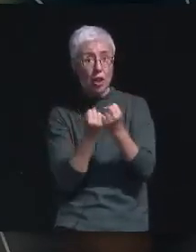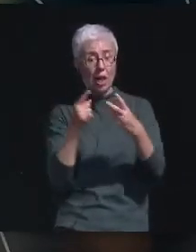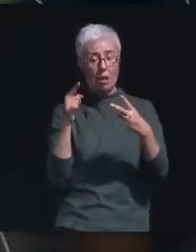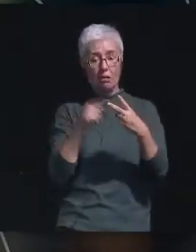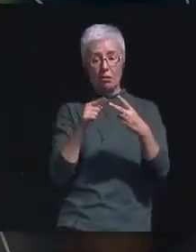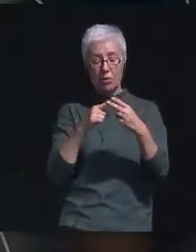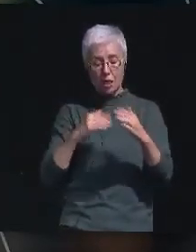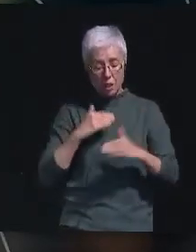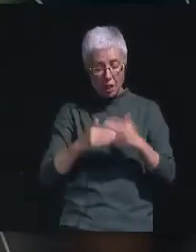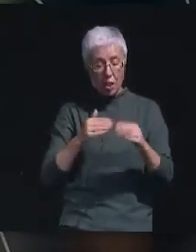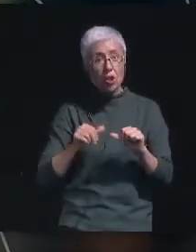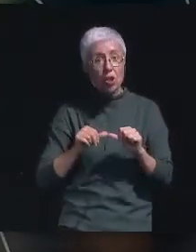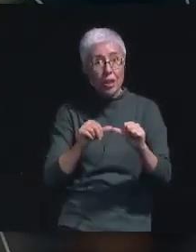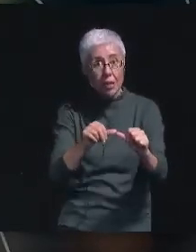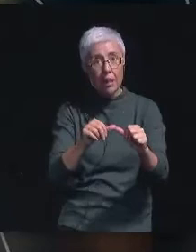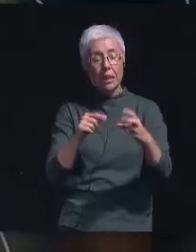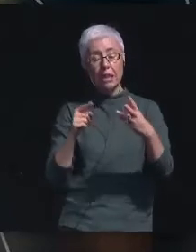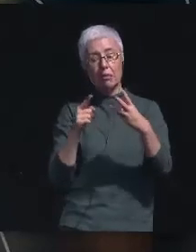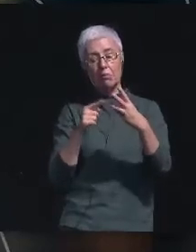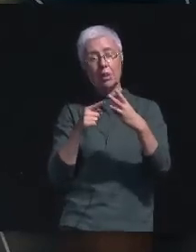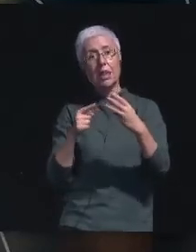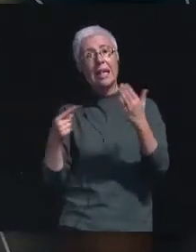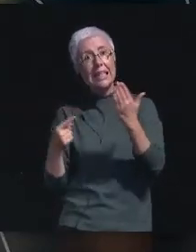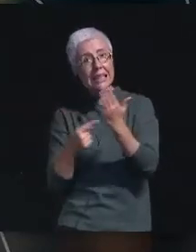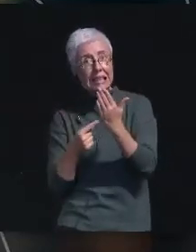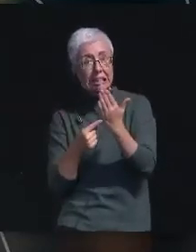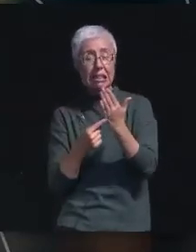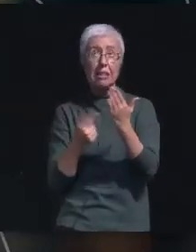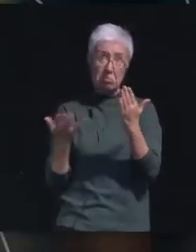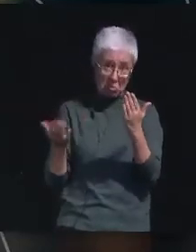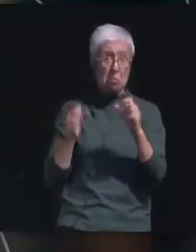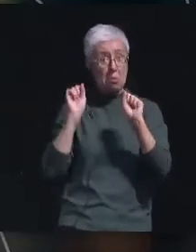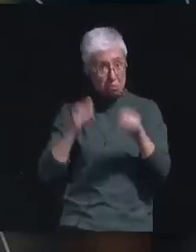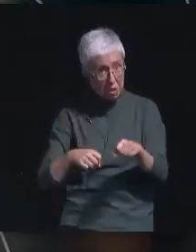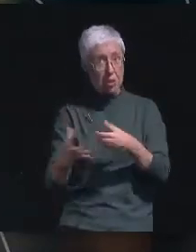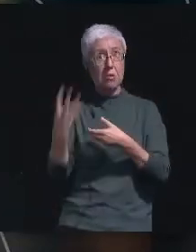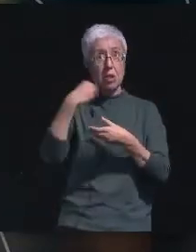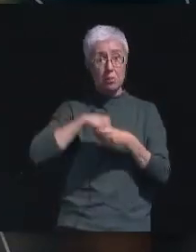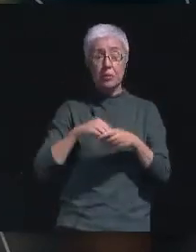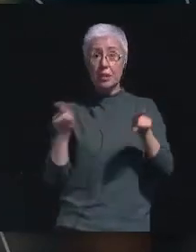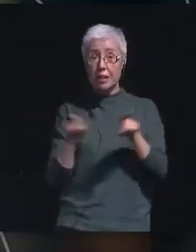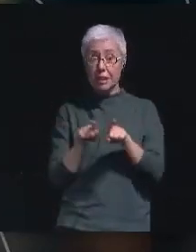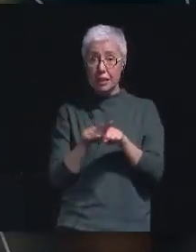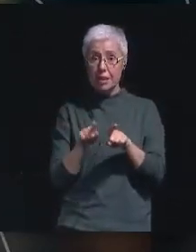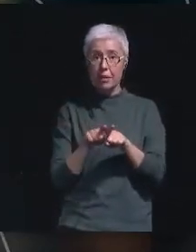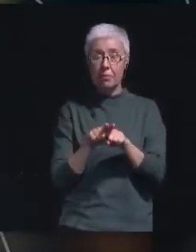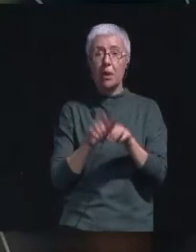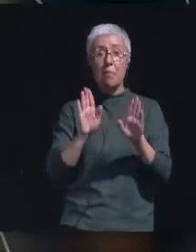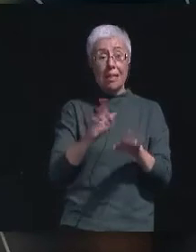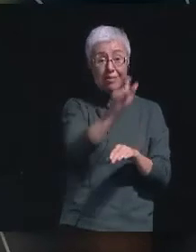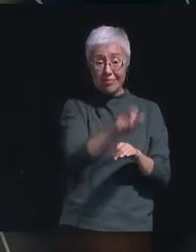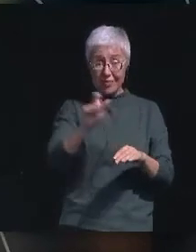la digitalización, quizás más desde la Secretaría de Estado de Digitalización, pero evidentemente los emprendedores